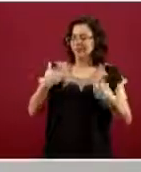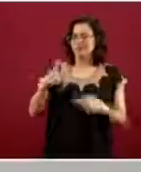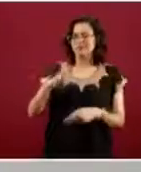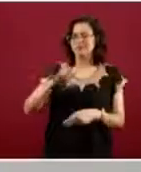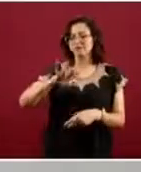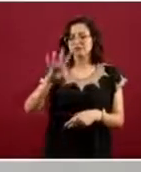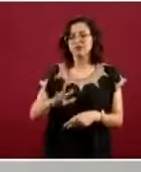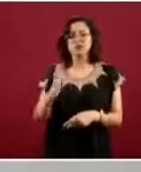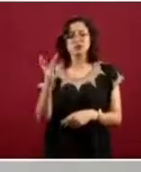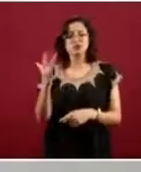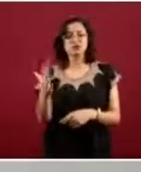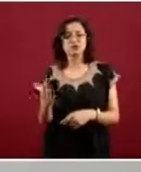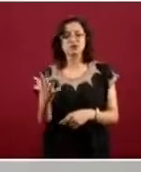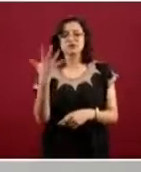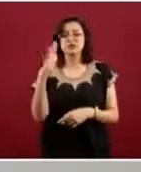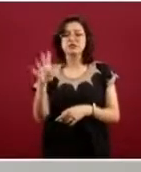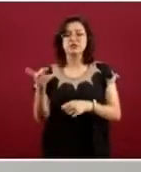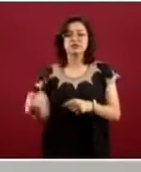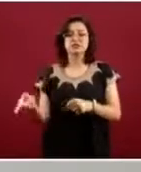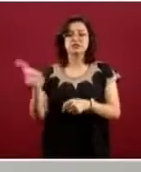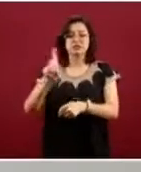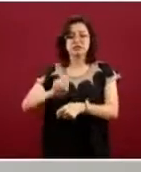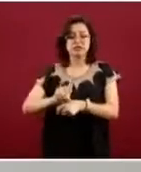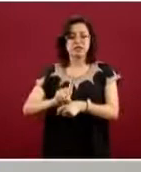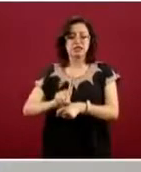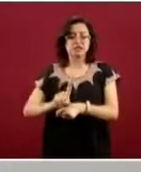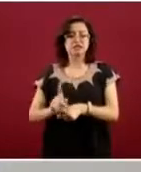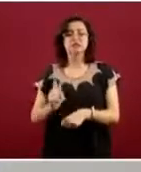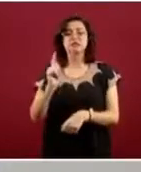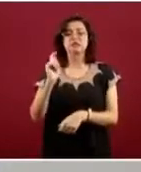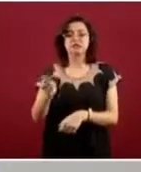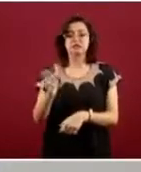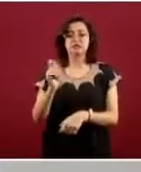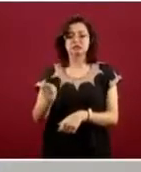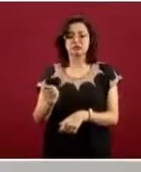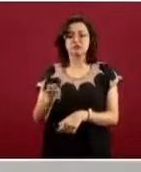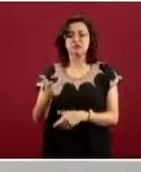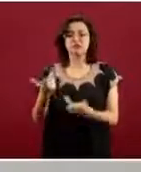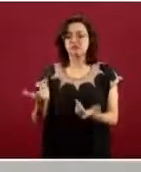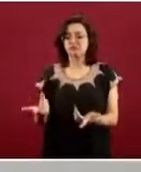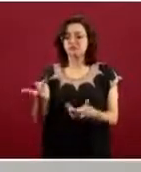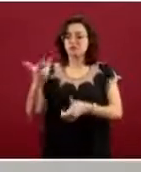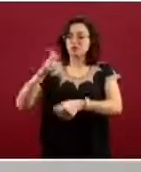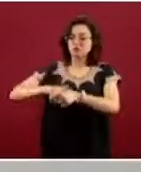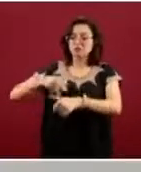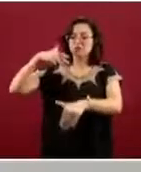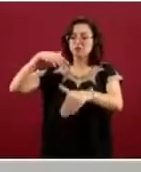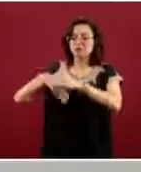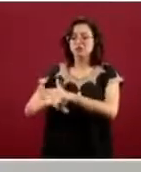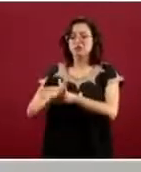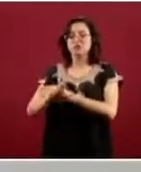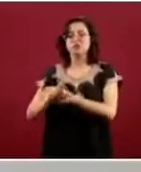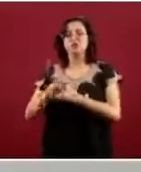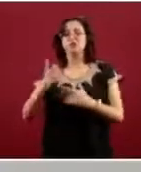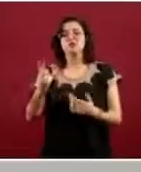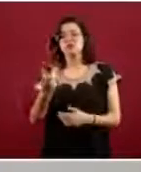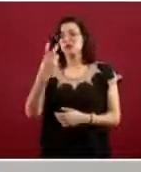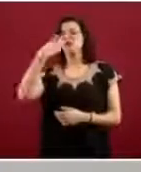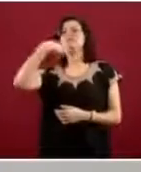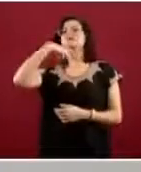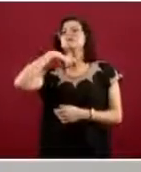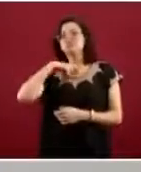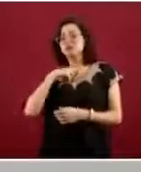presentado, ha sido de 10 días, es decir, este es el promedio de atención en una unidad de cuidados intensivos en donde